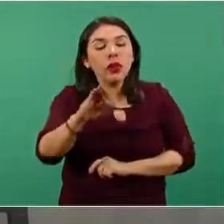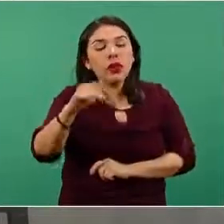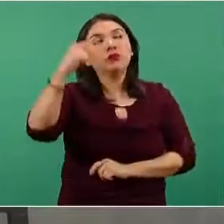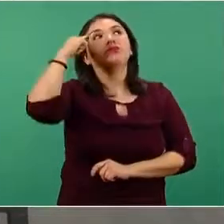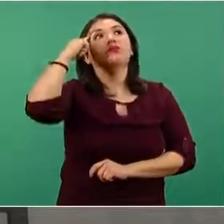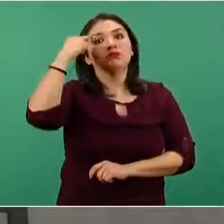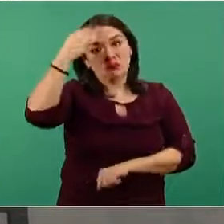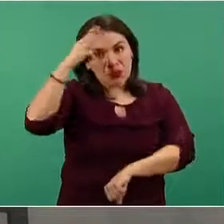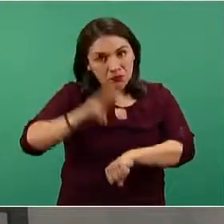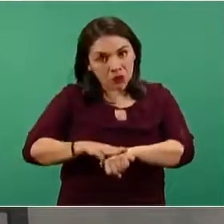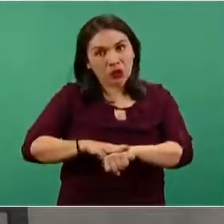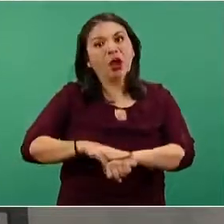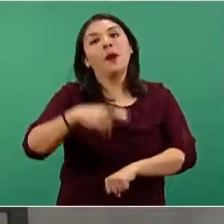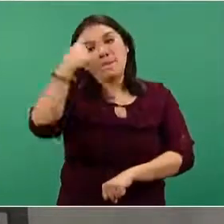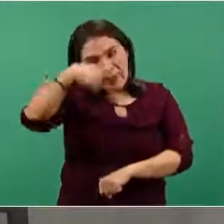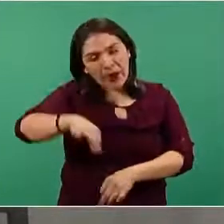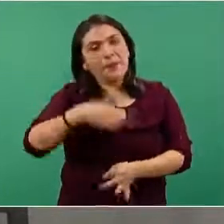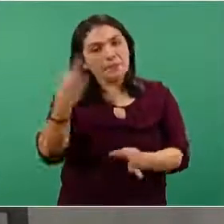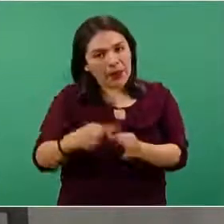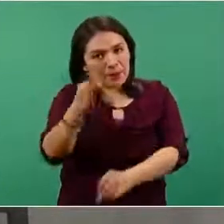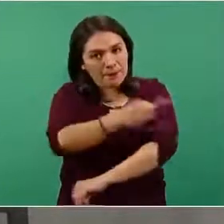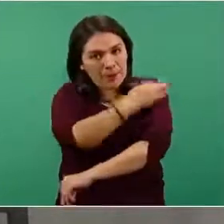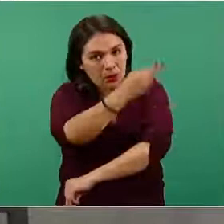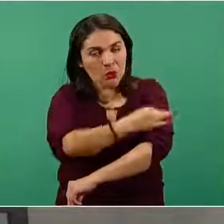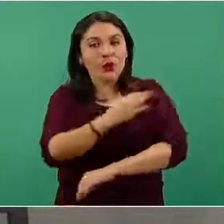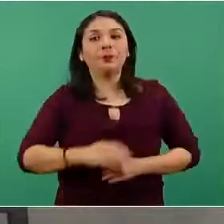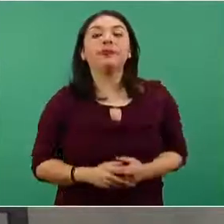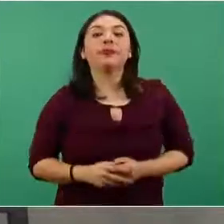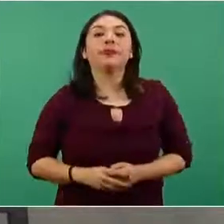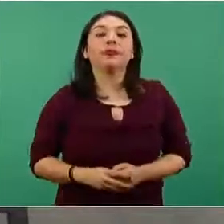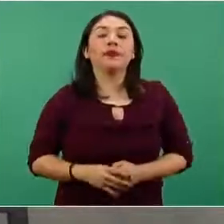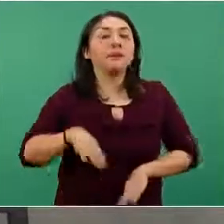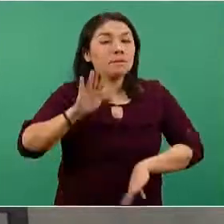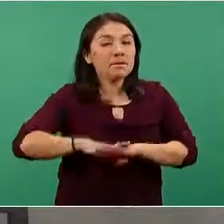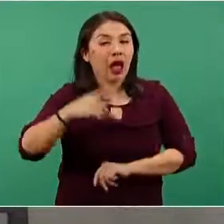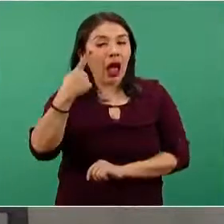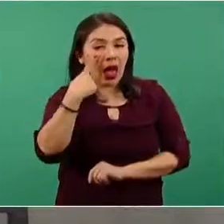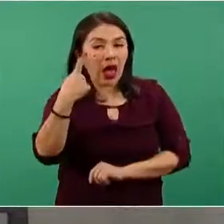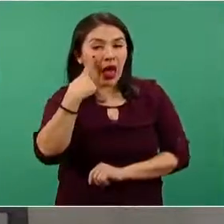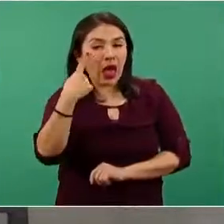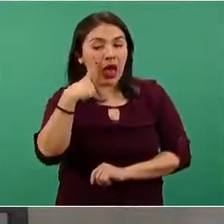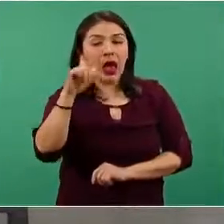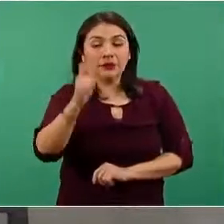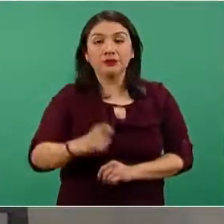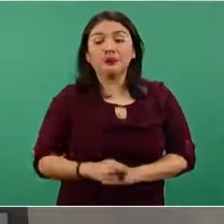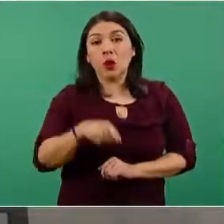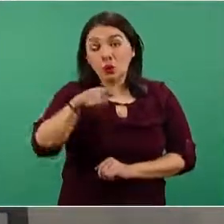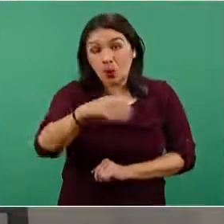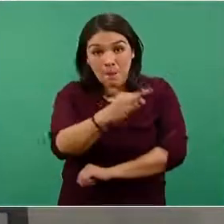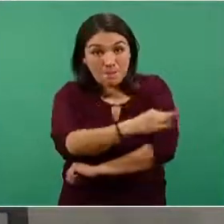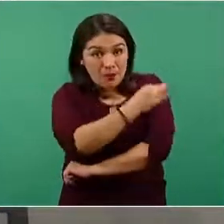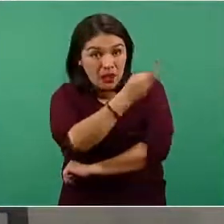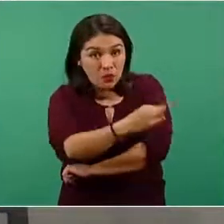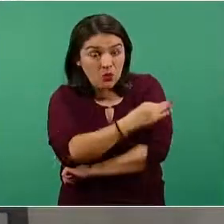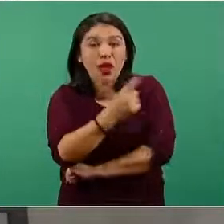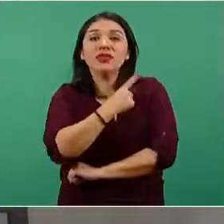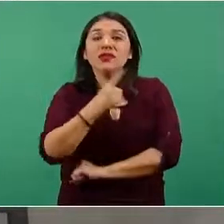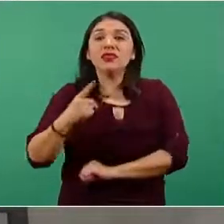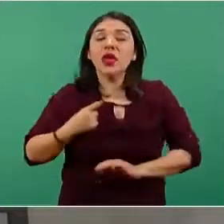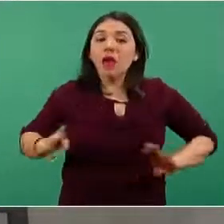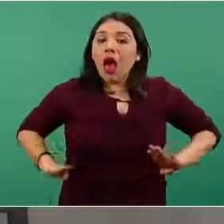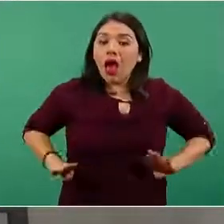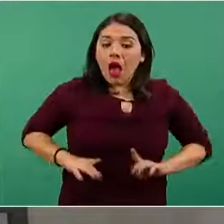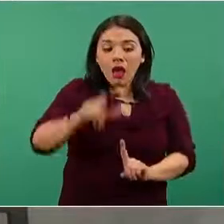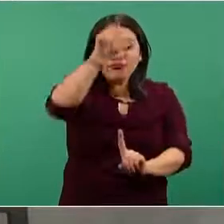claro y no se vayan a quedar sin vacuna. En general, se recomienda para usar una vacuna que las personas